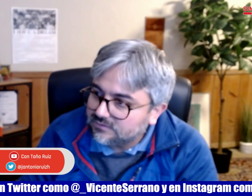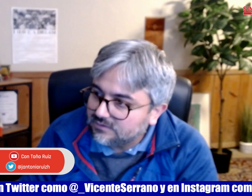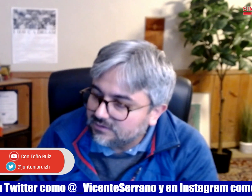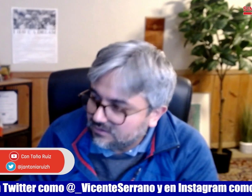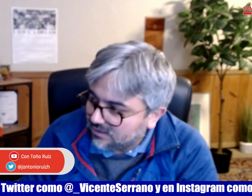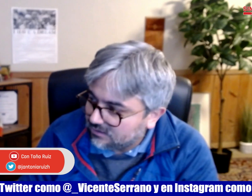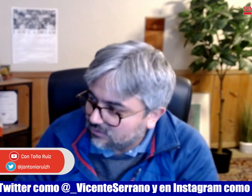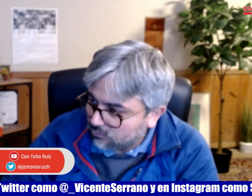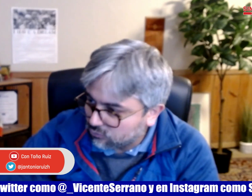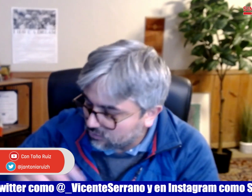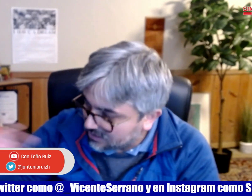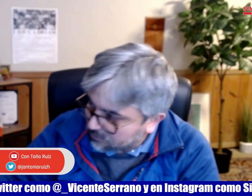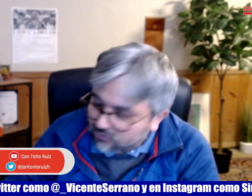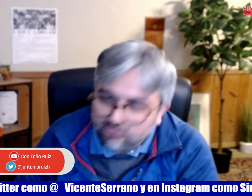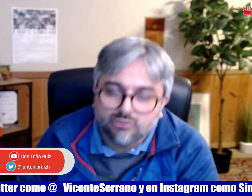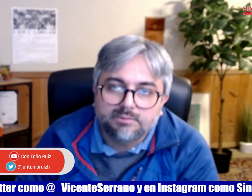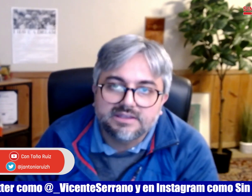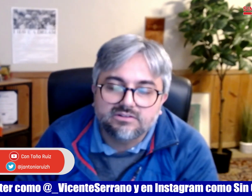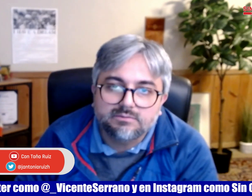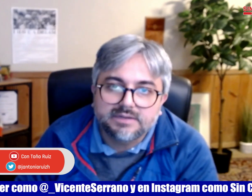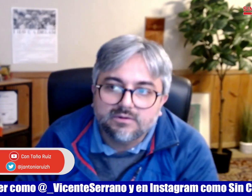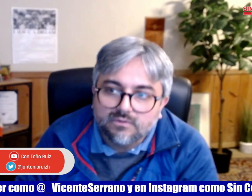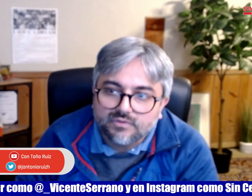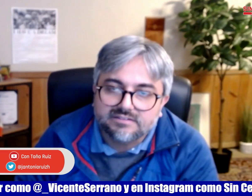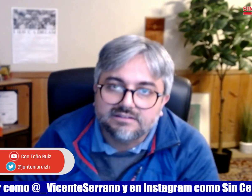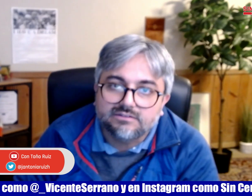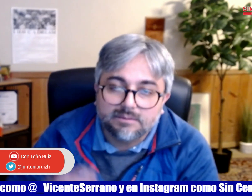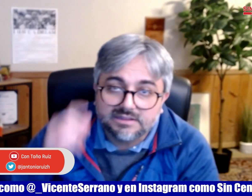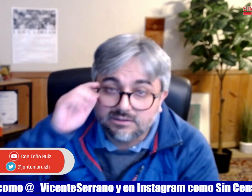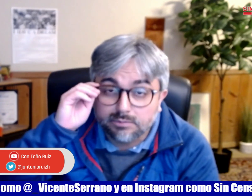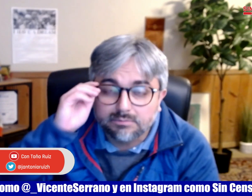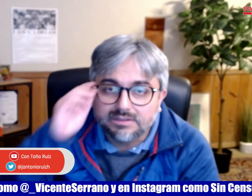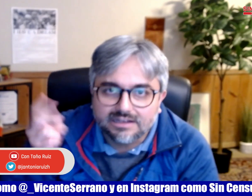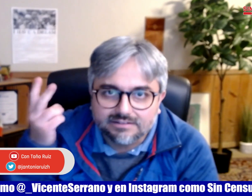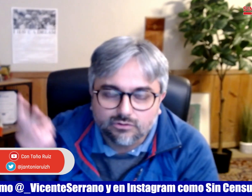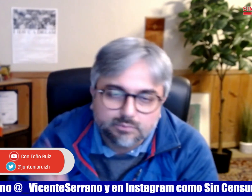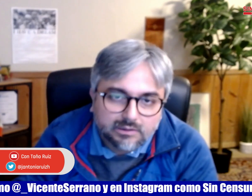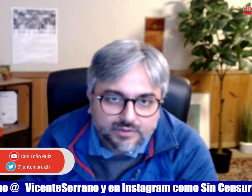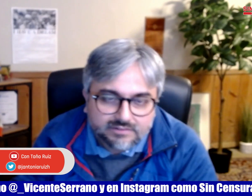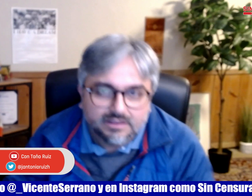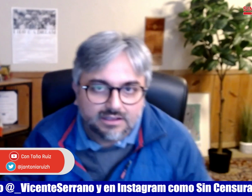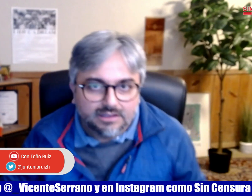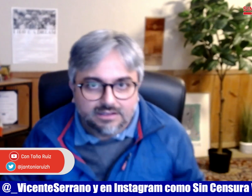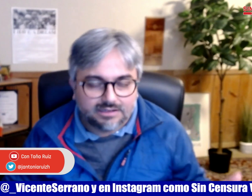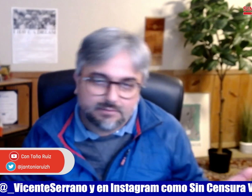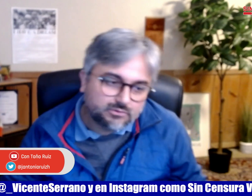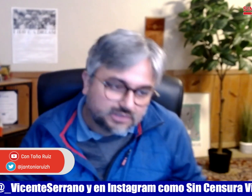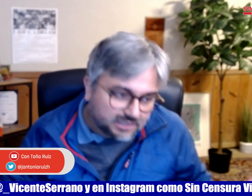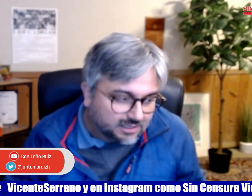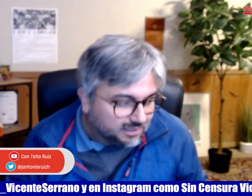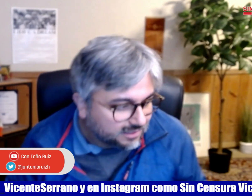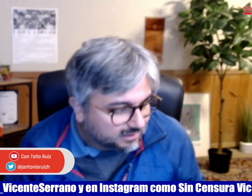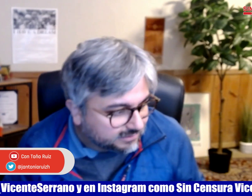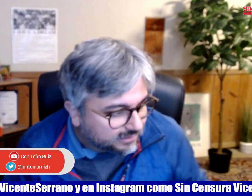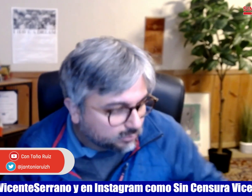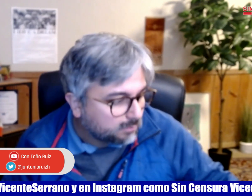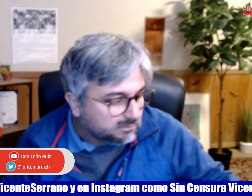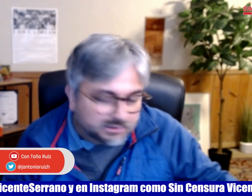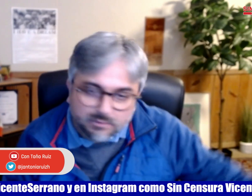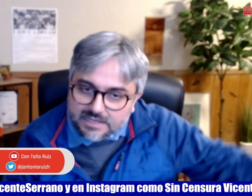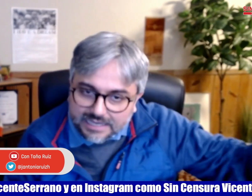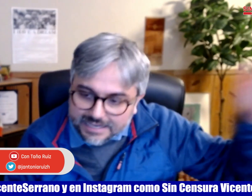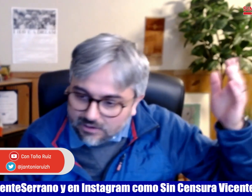que si hay oportunidad para otros compañeros de hacer preguntas y solamente nos permiten hacer dos preguntas, tenemos que hacer eso.